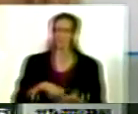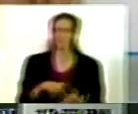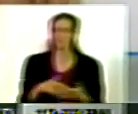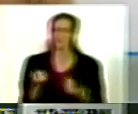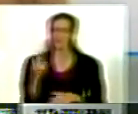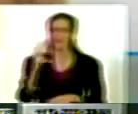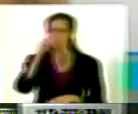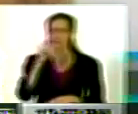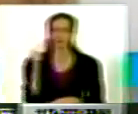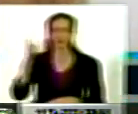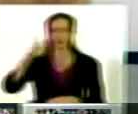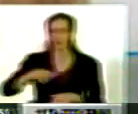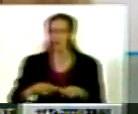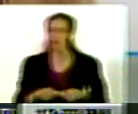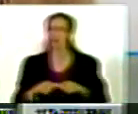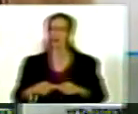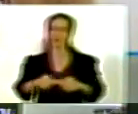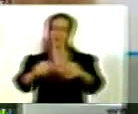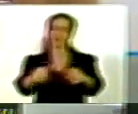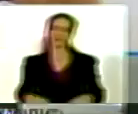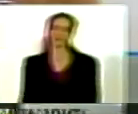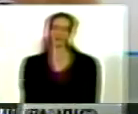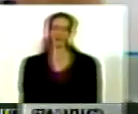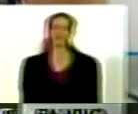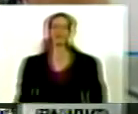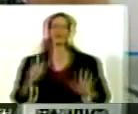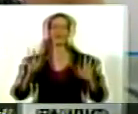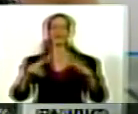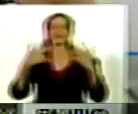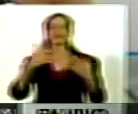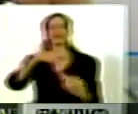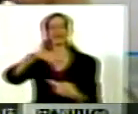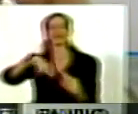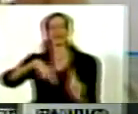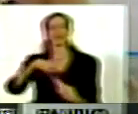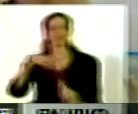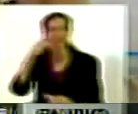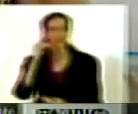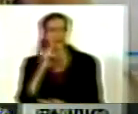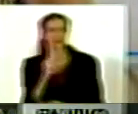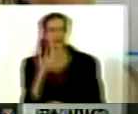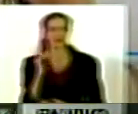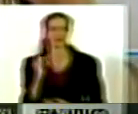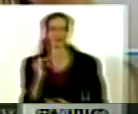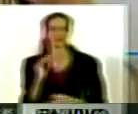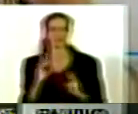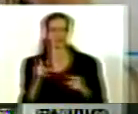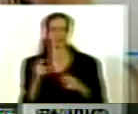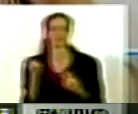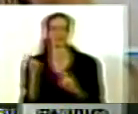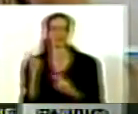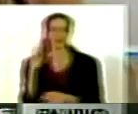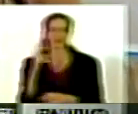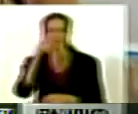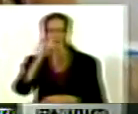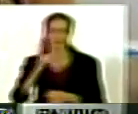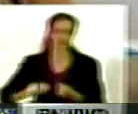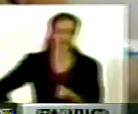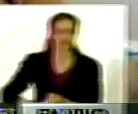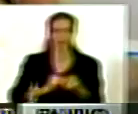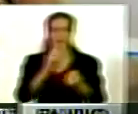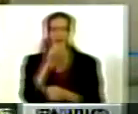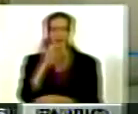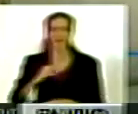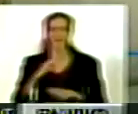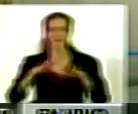13 años continuos, de los 18 de la Revolución Bolivariana. 13 años apoyando a la juventud